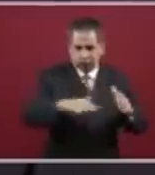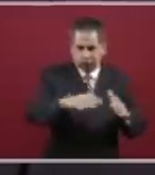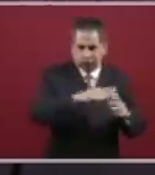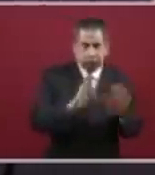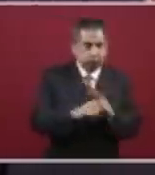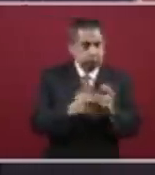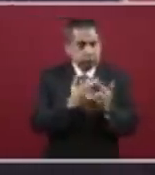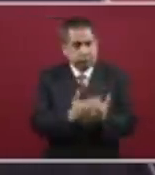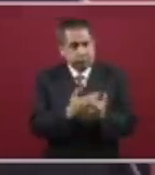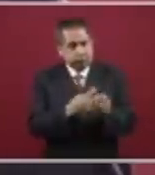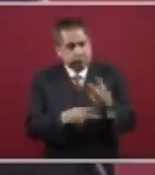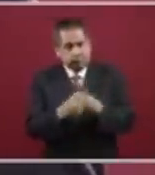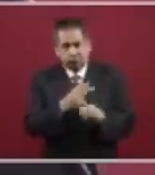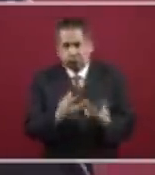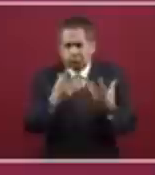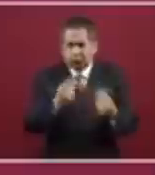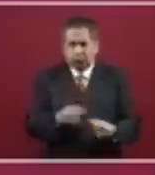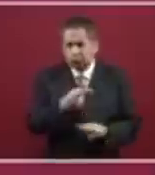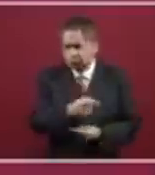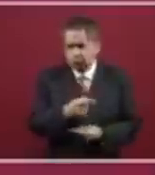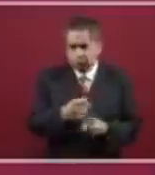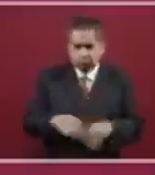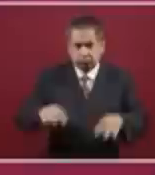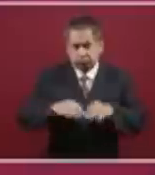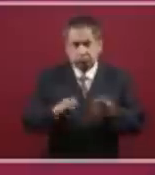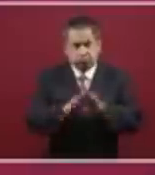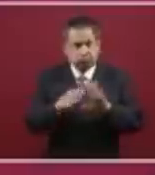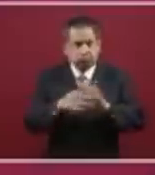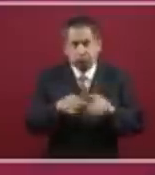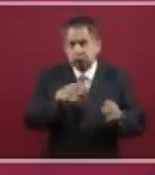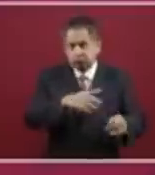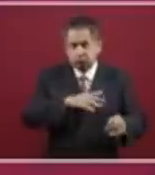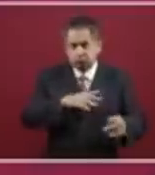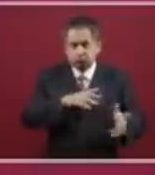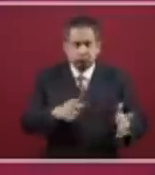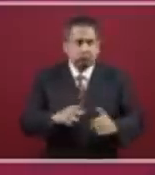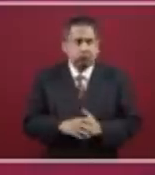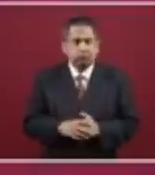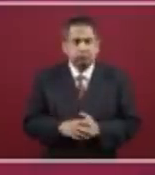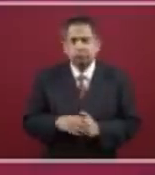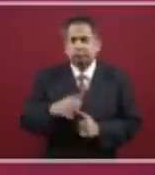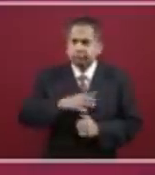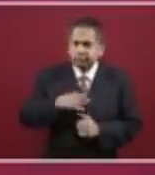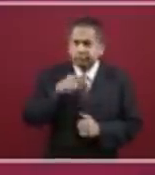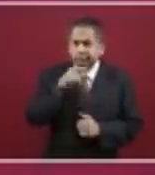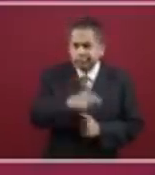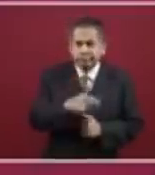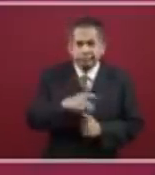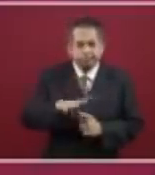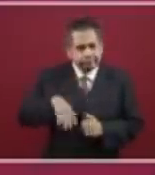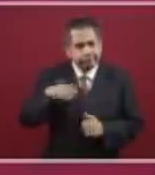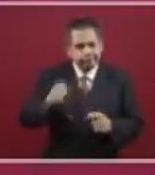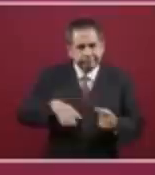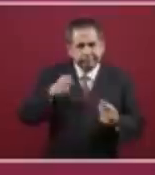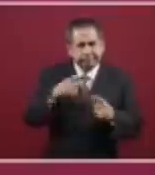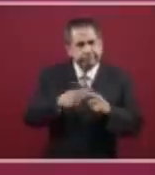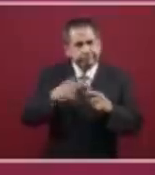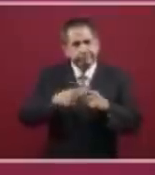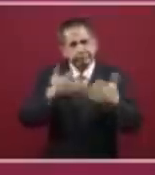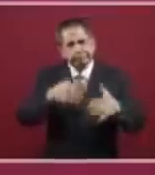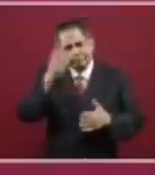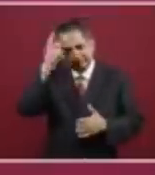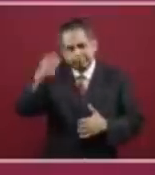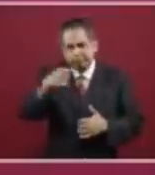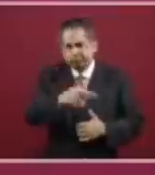Es una fuente de trabajo importante, es un esfuerzo de los empresarios